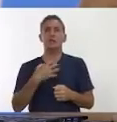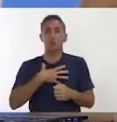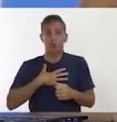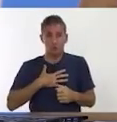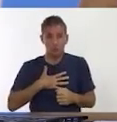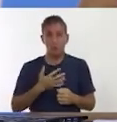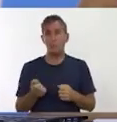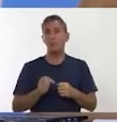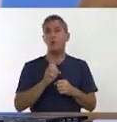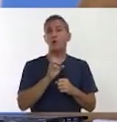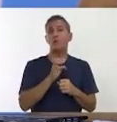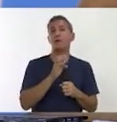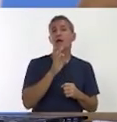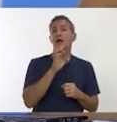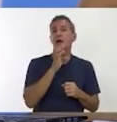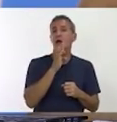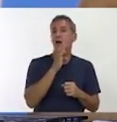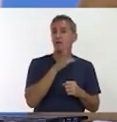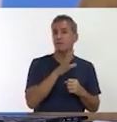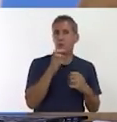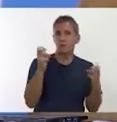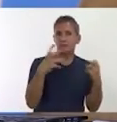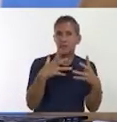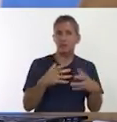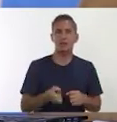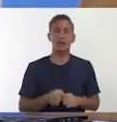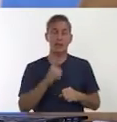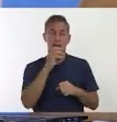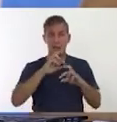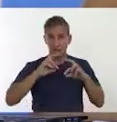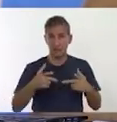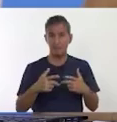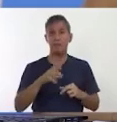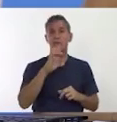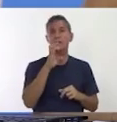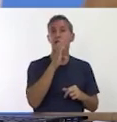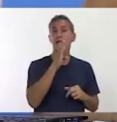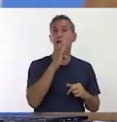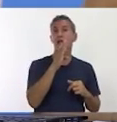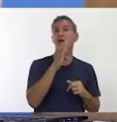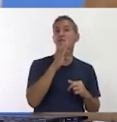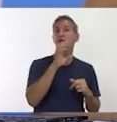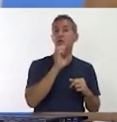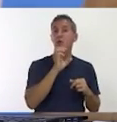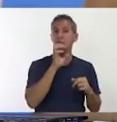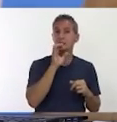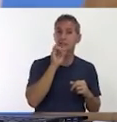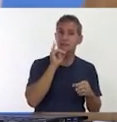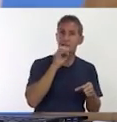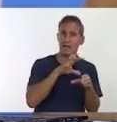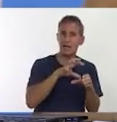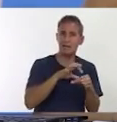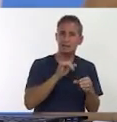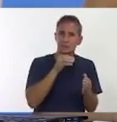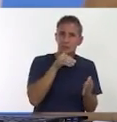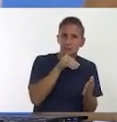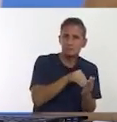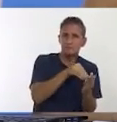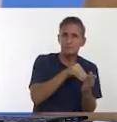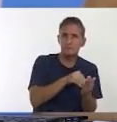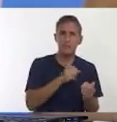umbral. Para que ocurra el fotoefecto, repito, la frecuencia de la radiación